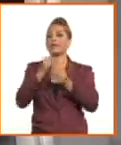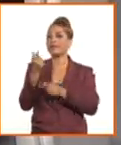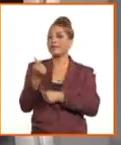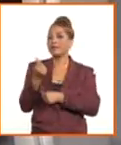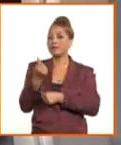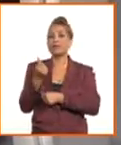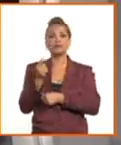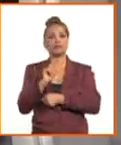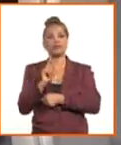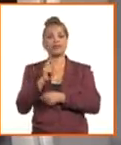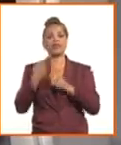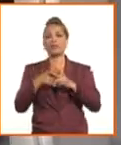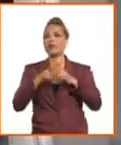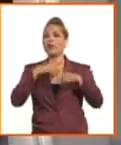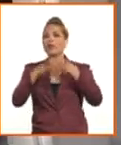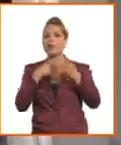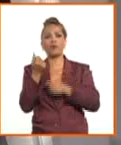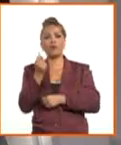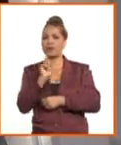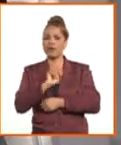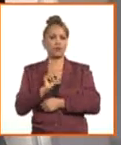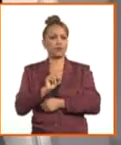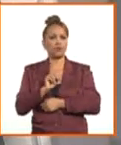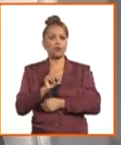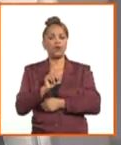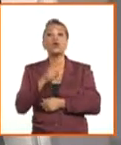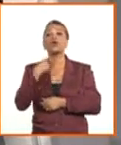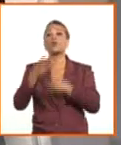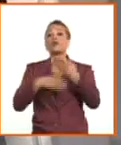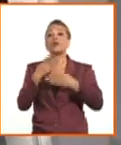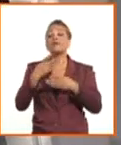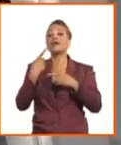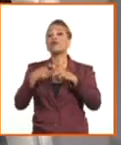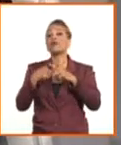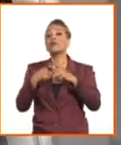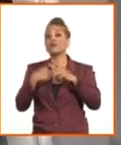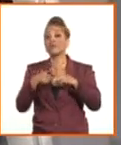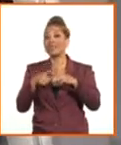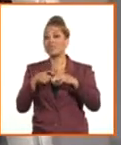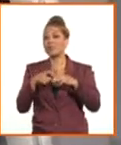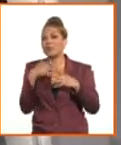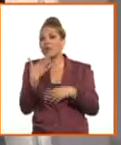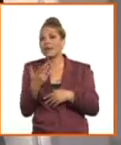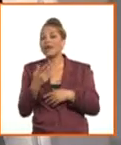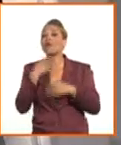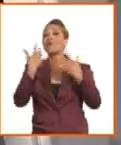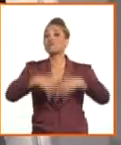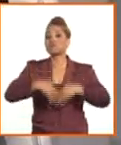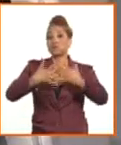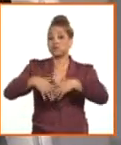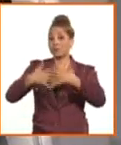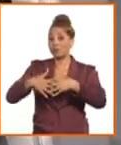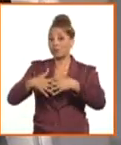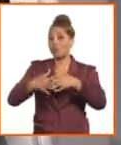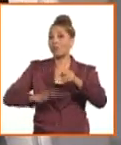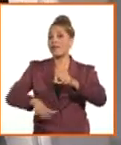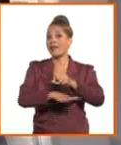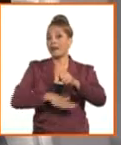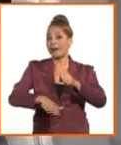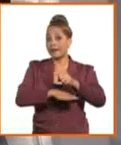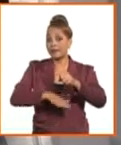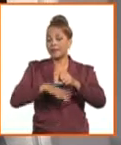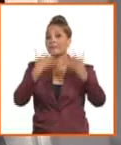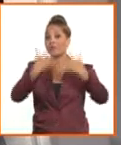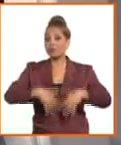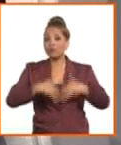vamos a resolver todos los problemas de la economía. Los problemas de la economía se resuelven con producción. Se resuelven, como ellos dicen, en los fundamentos. O sea, en la producción,